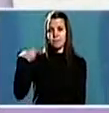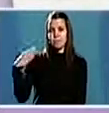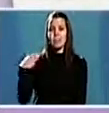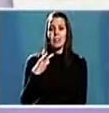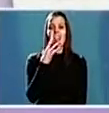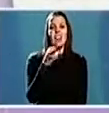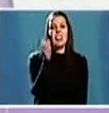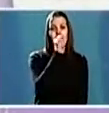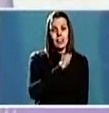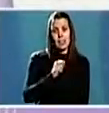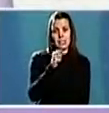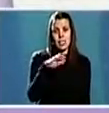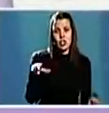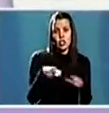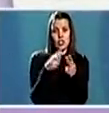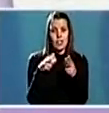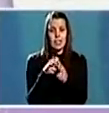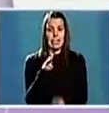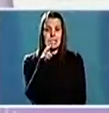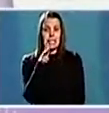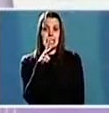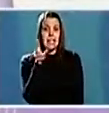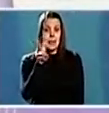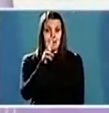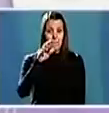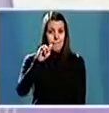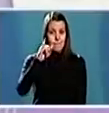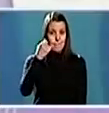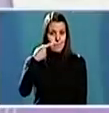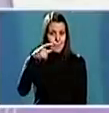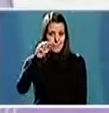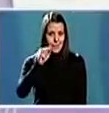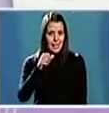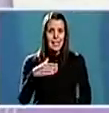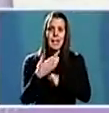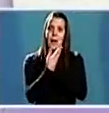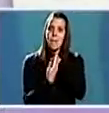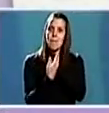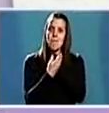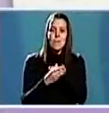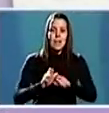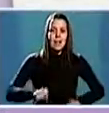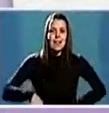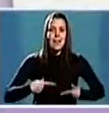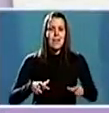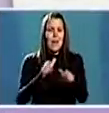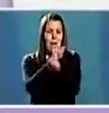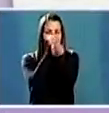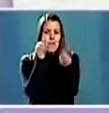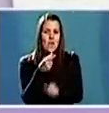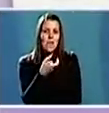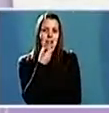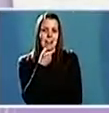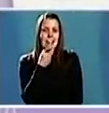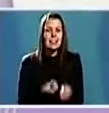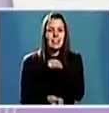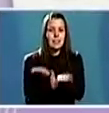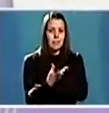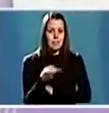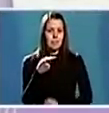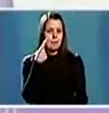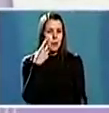Hai 3 anos, a Sociedade Chantadina, a Veiga, principiou a elaboración dun pan natural en forma de galleta que destaca pola súa